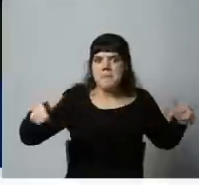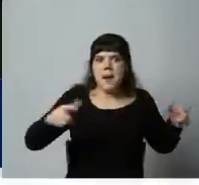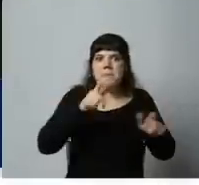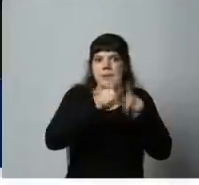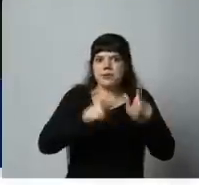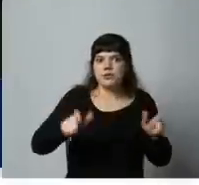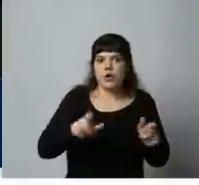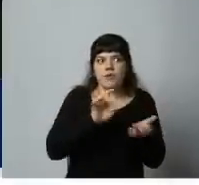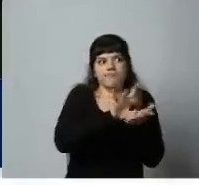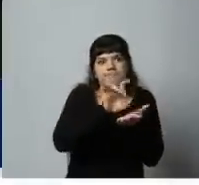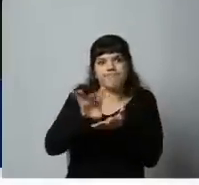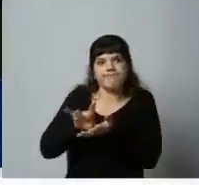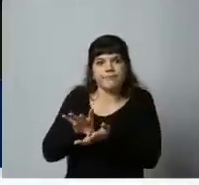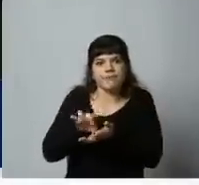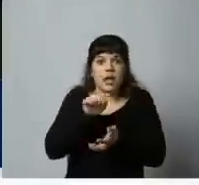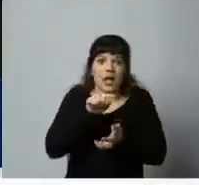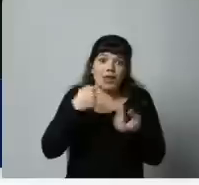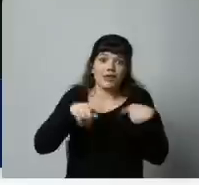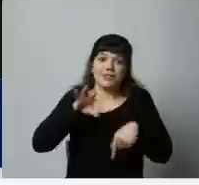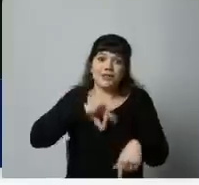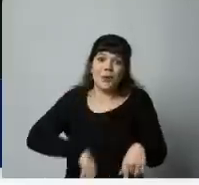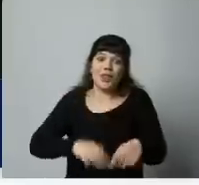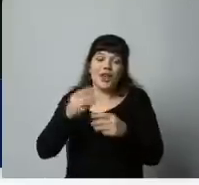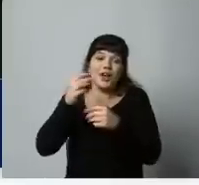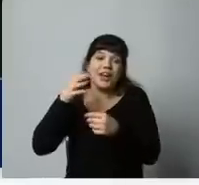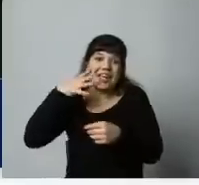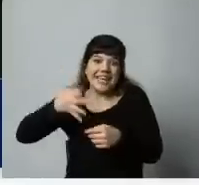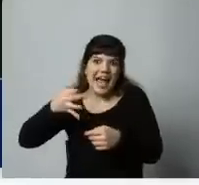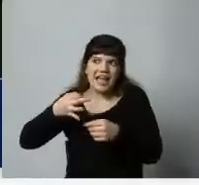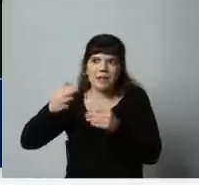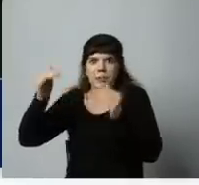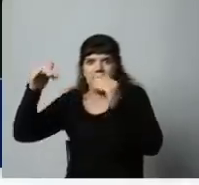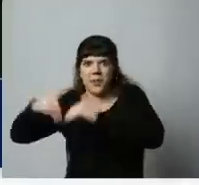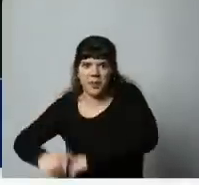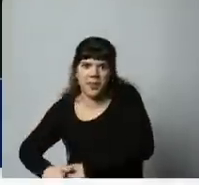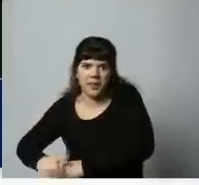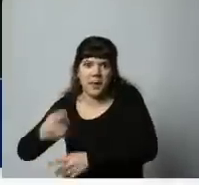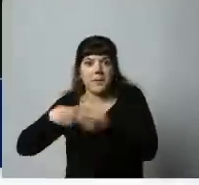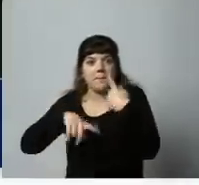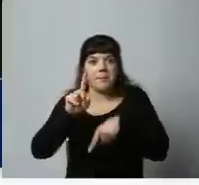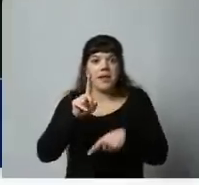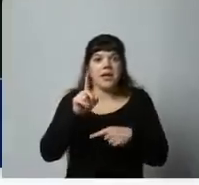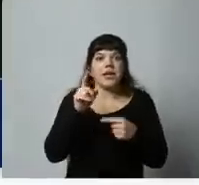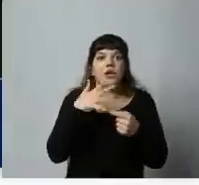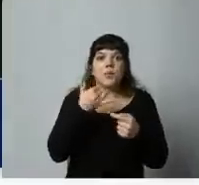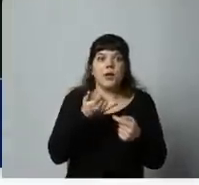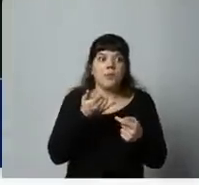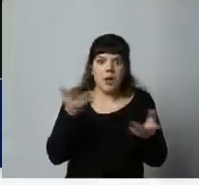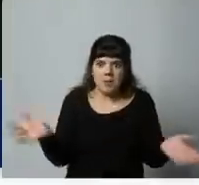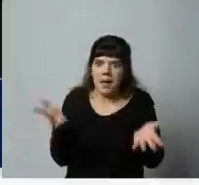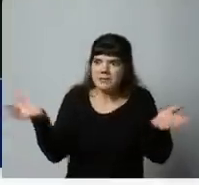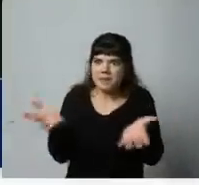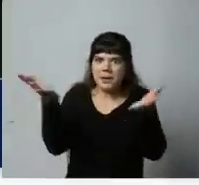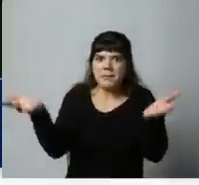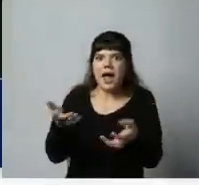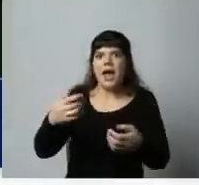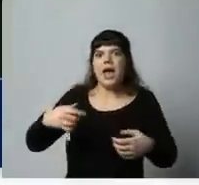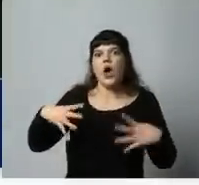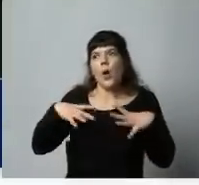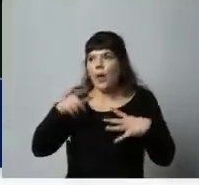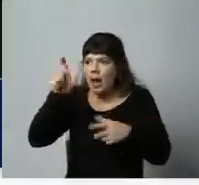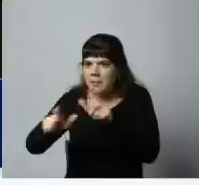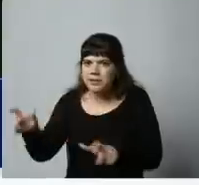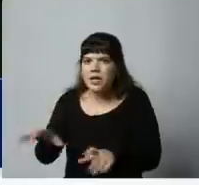deprimirse el salario Real del trabajador pero al revés cuando se estimula el salario y la jubilación de la gente por la vía de